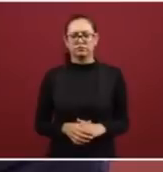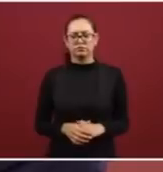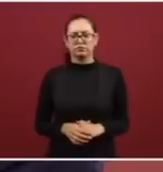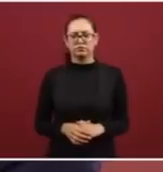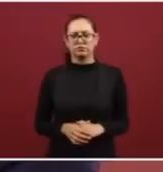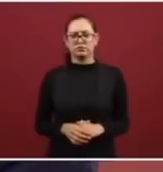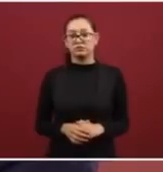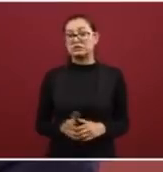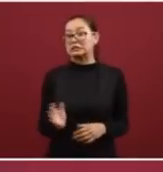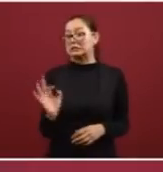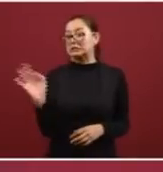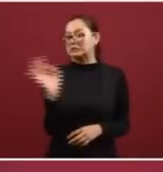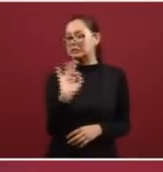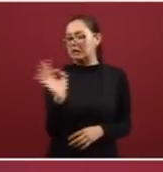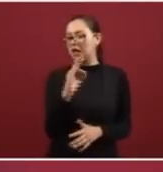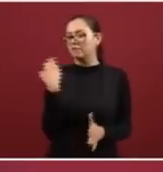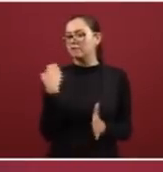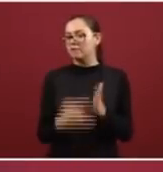de comunicación